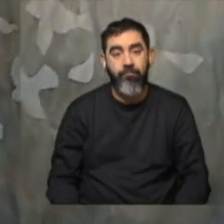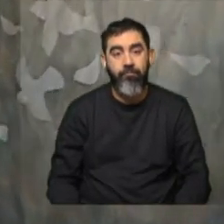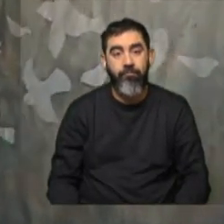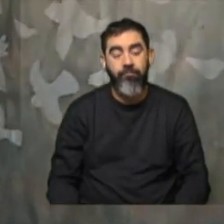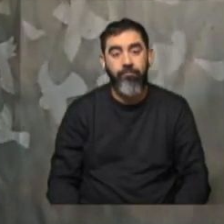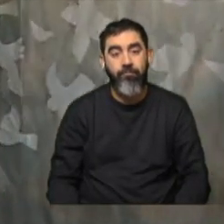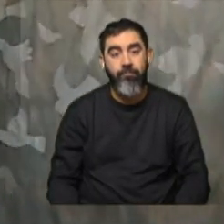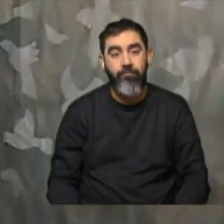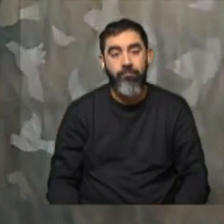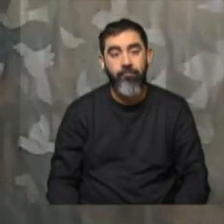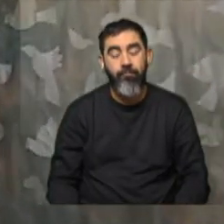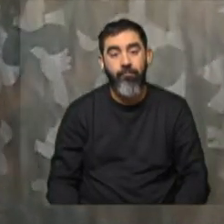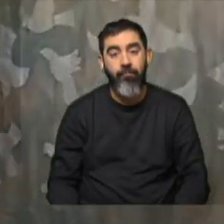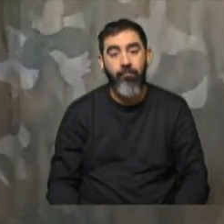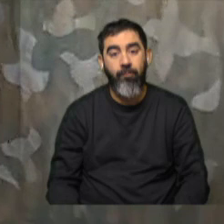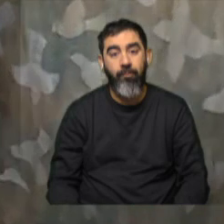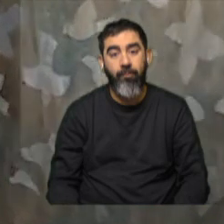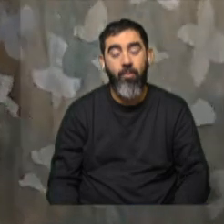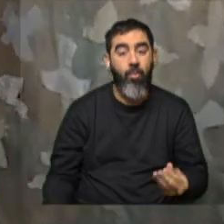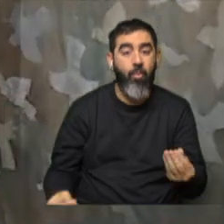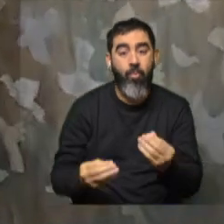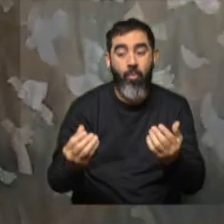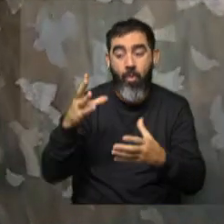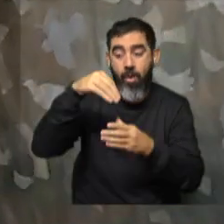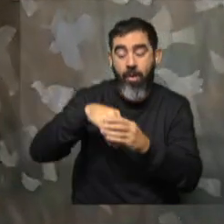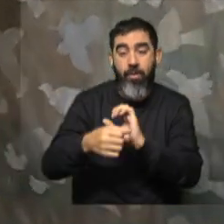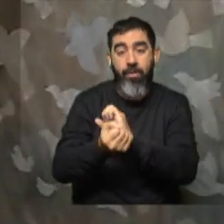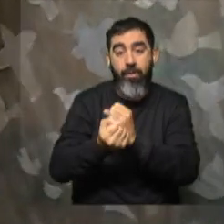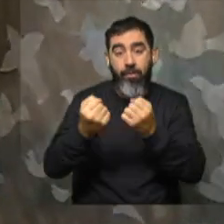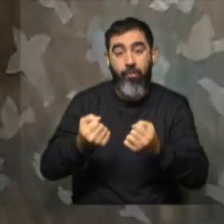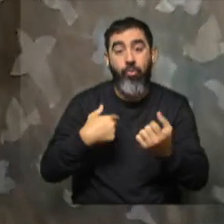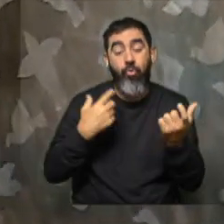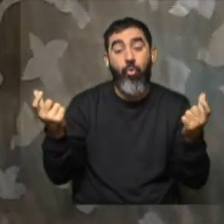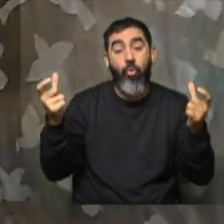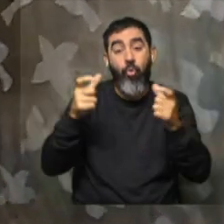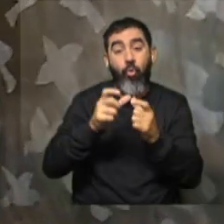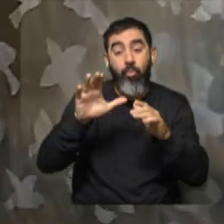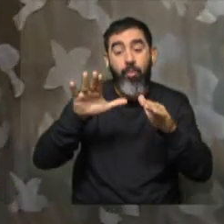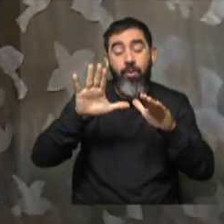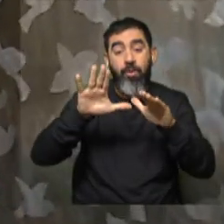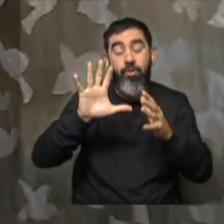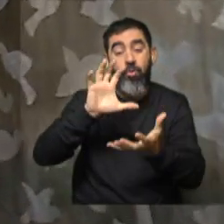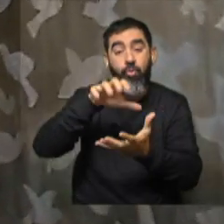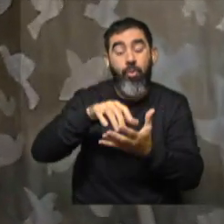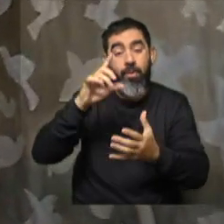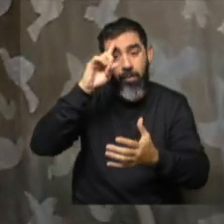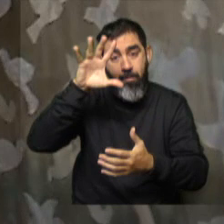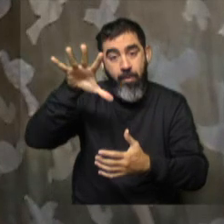¿Cómo es esto, estar en esta celda, ¿no? Integro la Comisión de Sitio de Memoria de esta